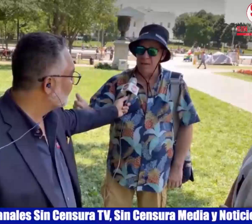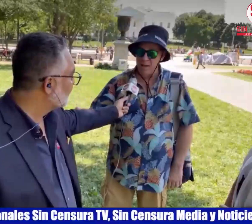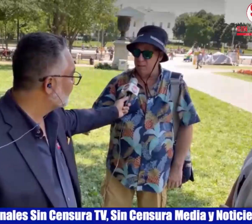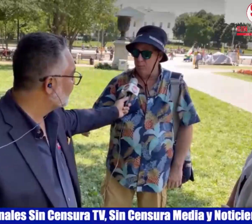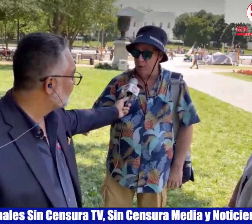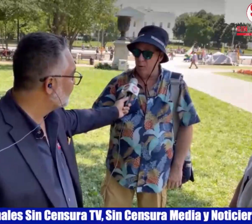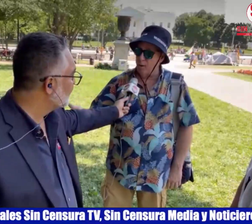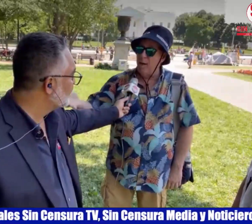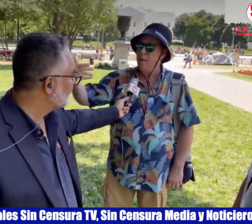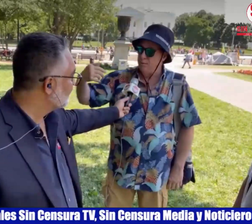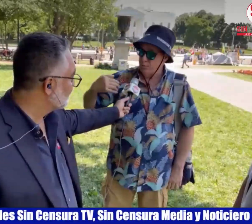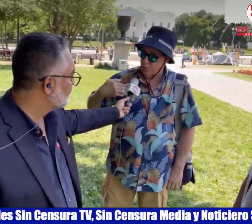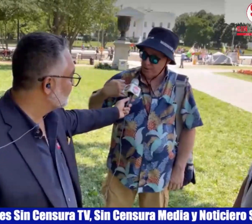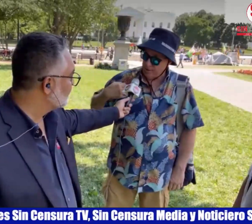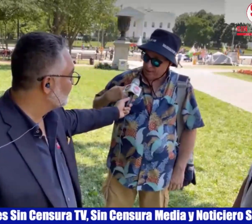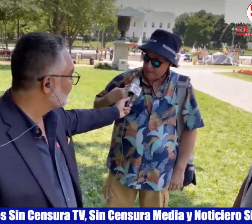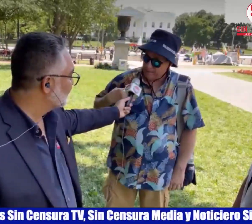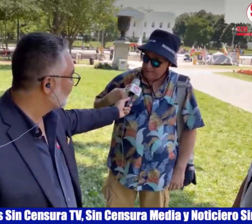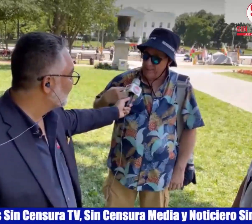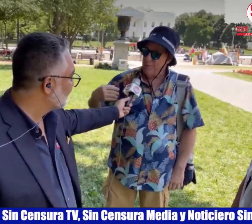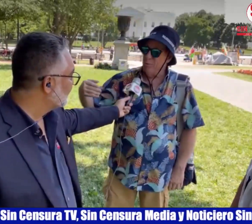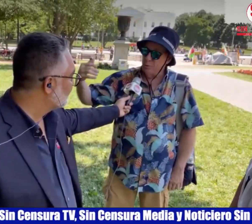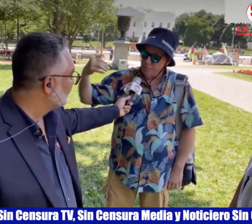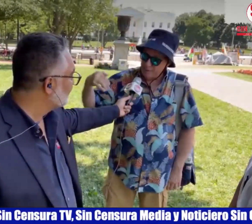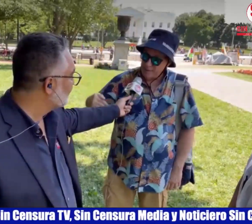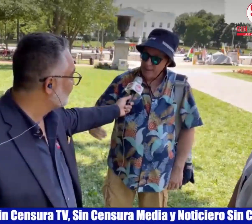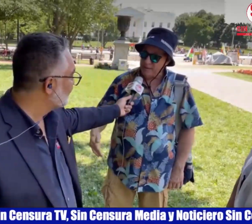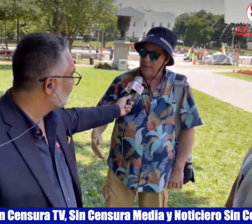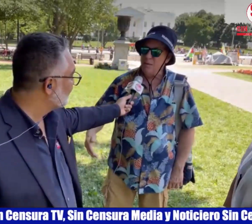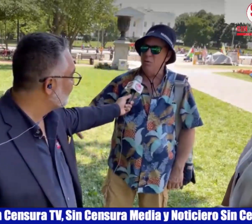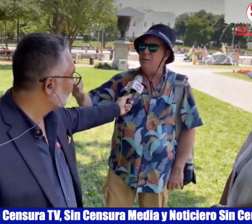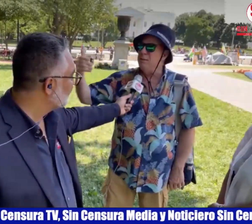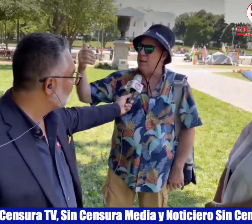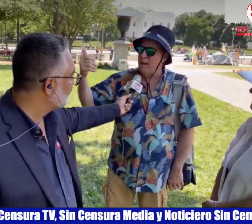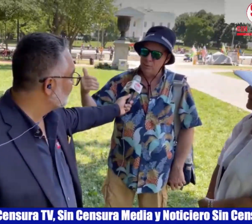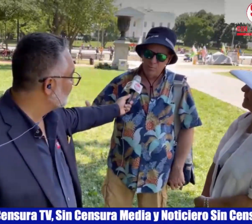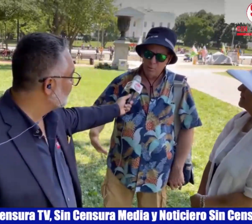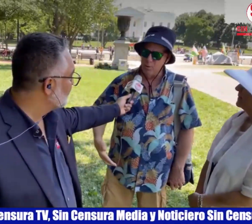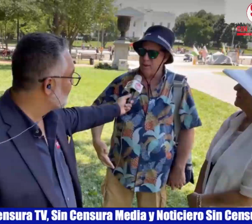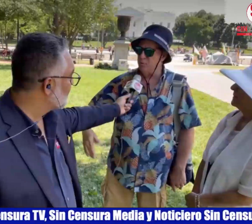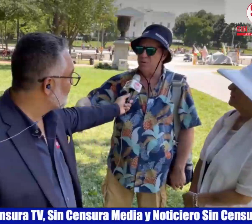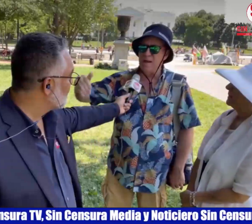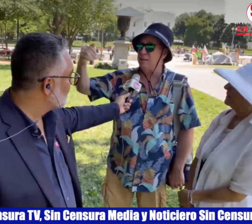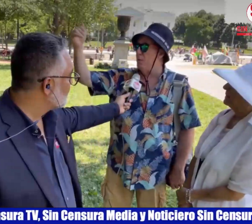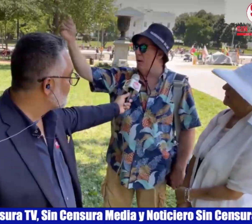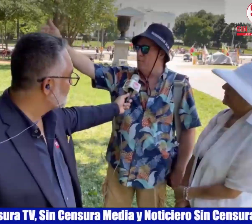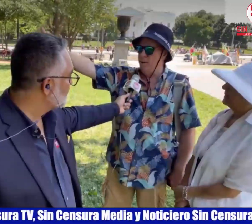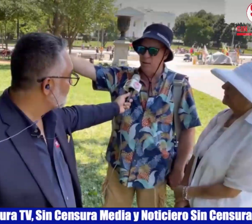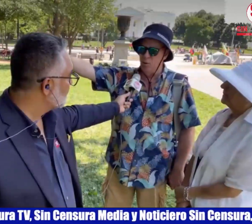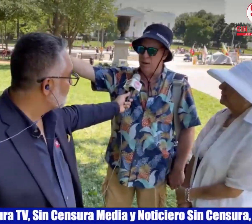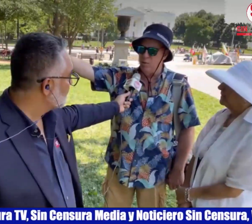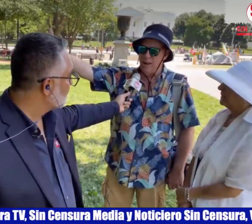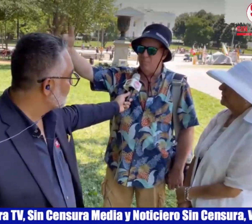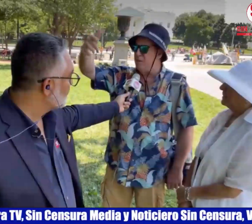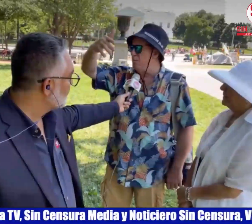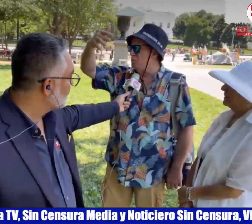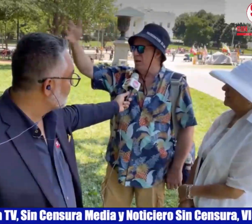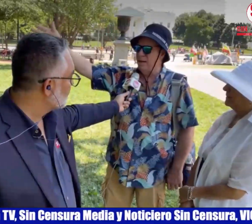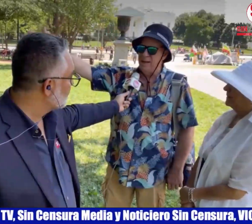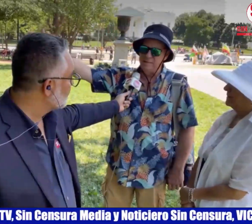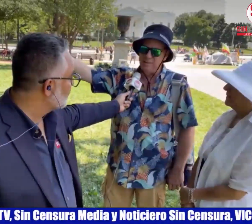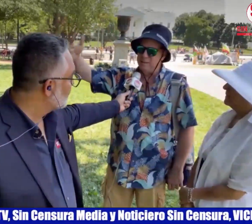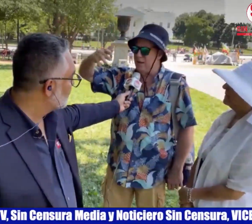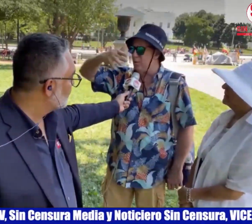una mexicana triunfadora, yo también. Yo soy especialista en lingüística, antropología social, trabajé en México en la UNAM, di